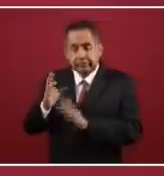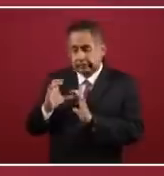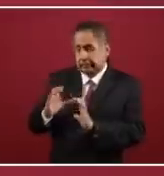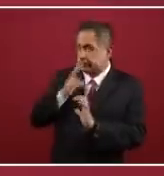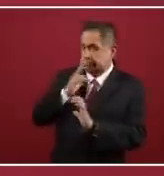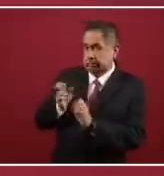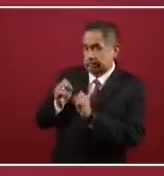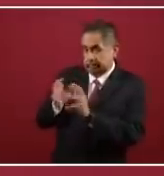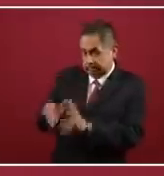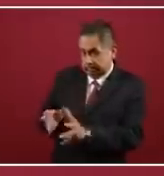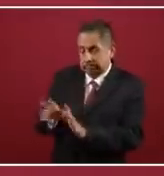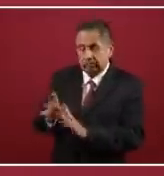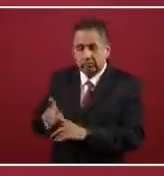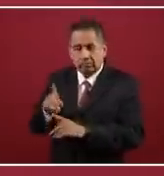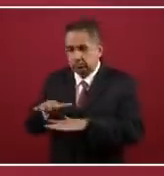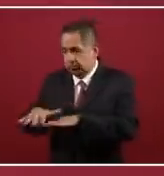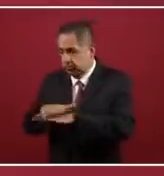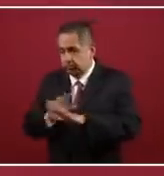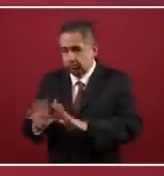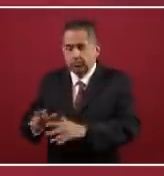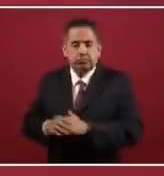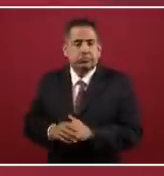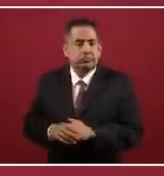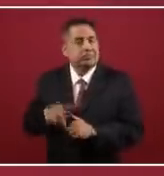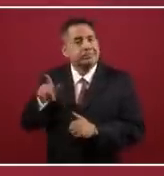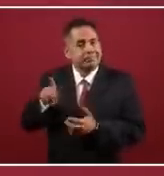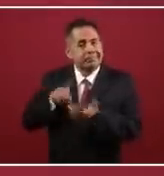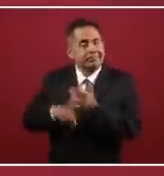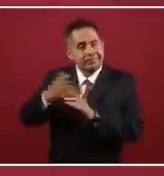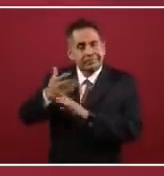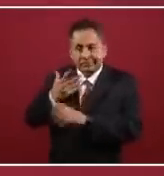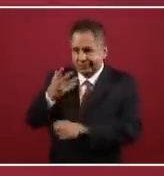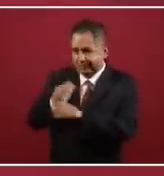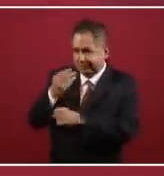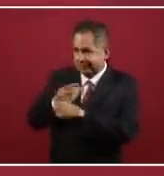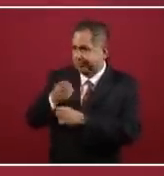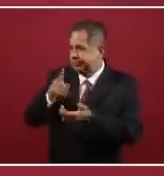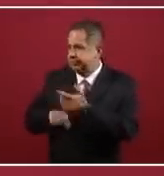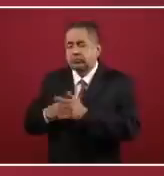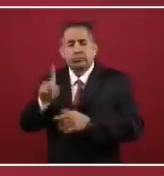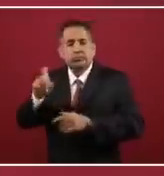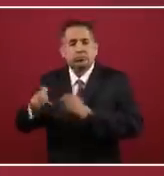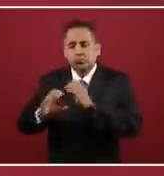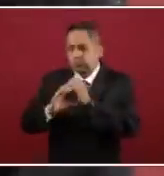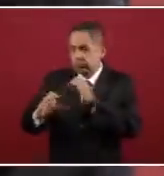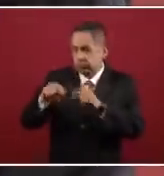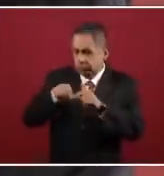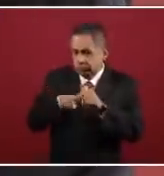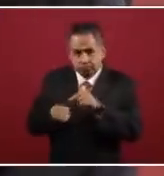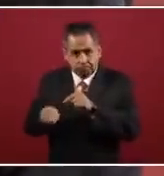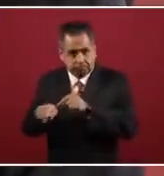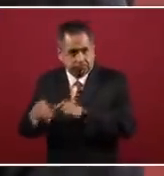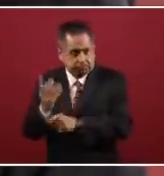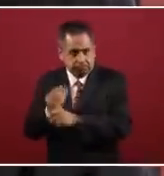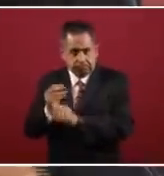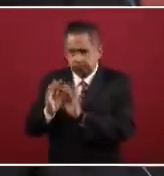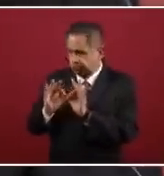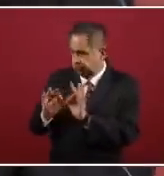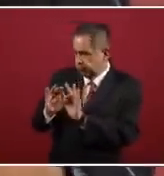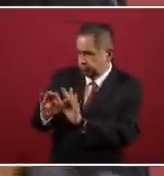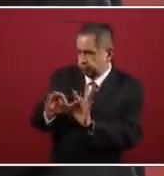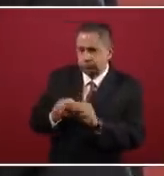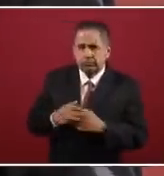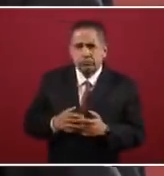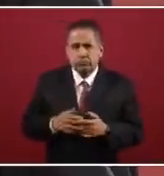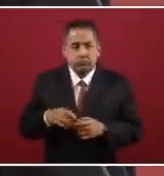que por eso se hizo un emisor especial de drenaje para